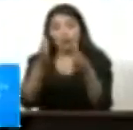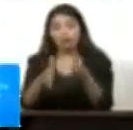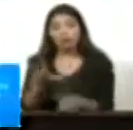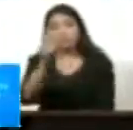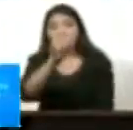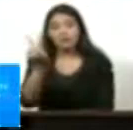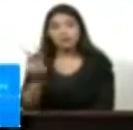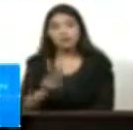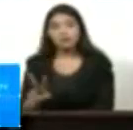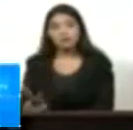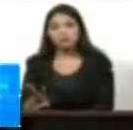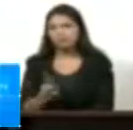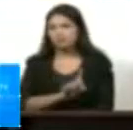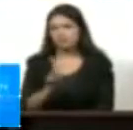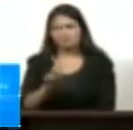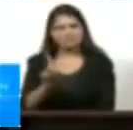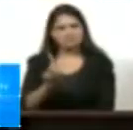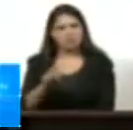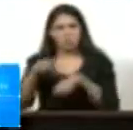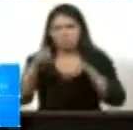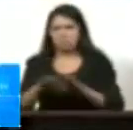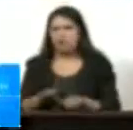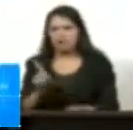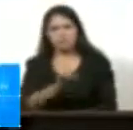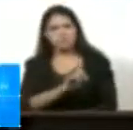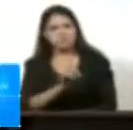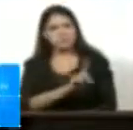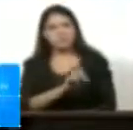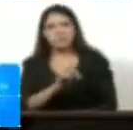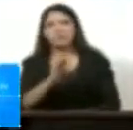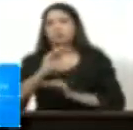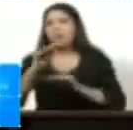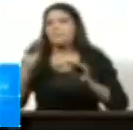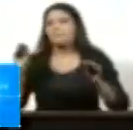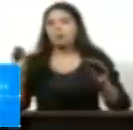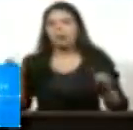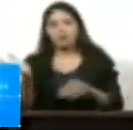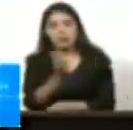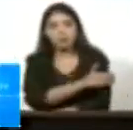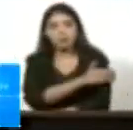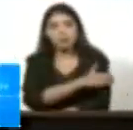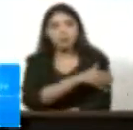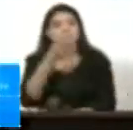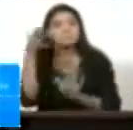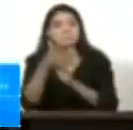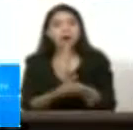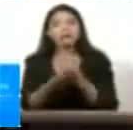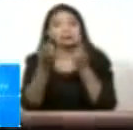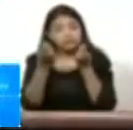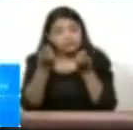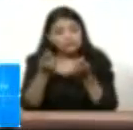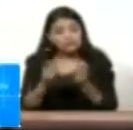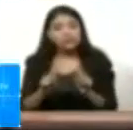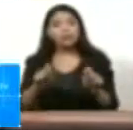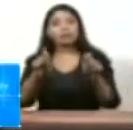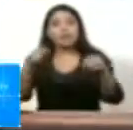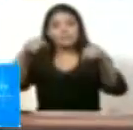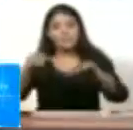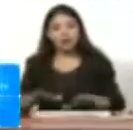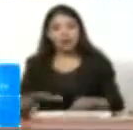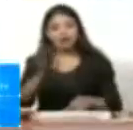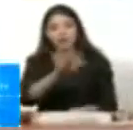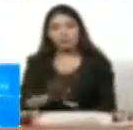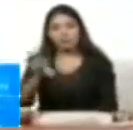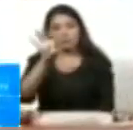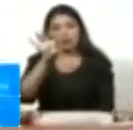en manera alguna va a acatar los llamados y las convocatorias que se están haciendo desde la derecha para intentar una paralización del